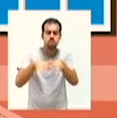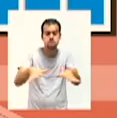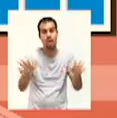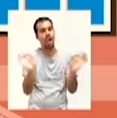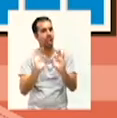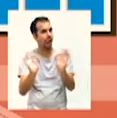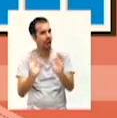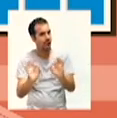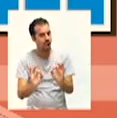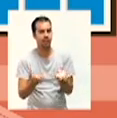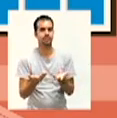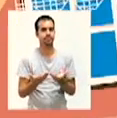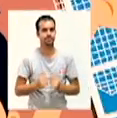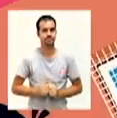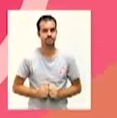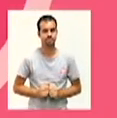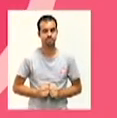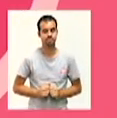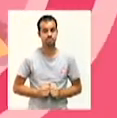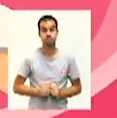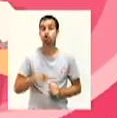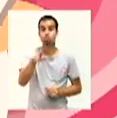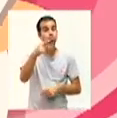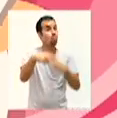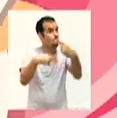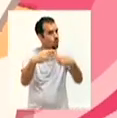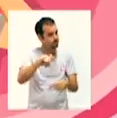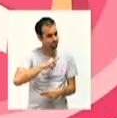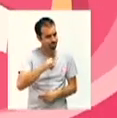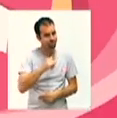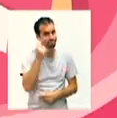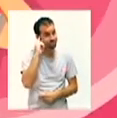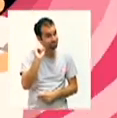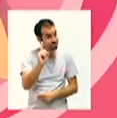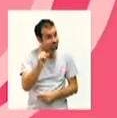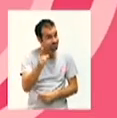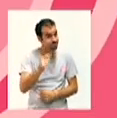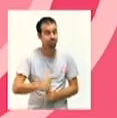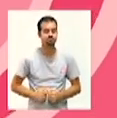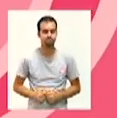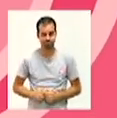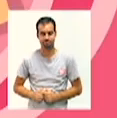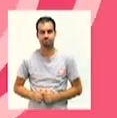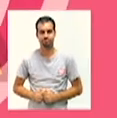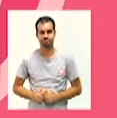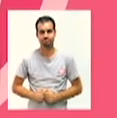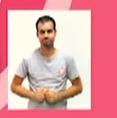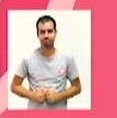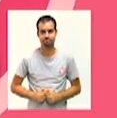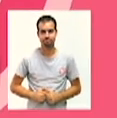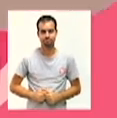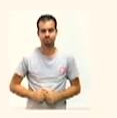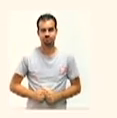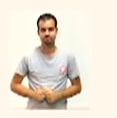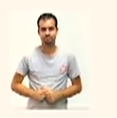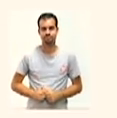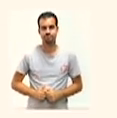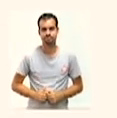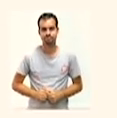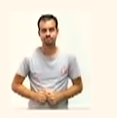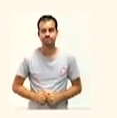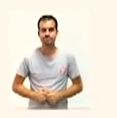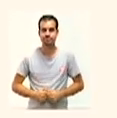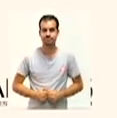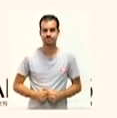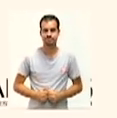la cadena de transmisión. Reacciona con Tito, porque el saber te puede salvar.